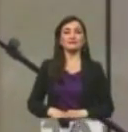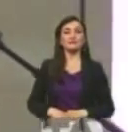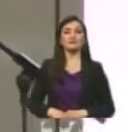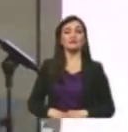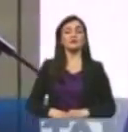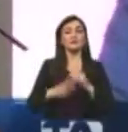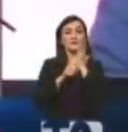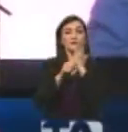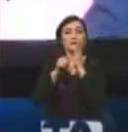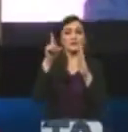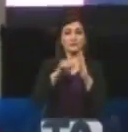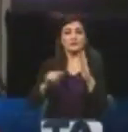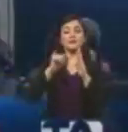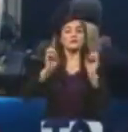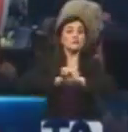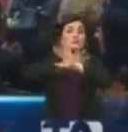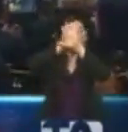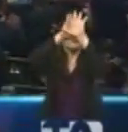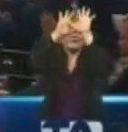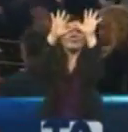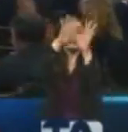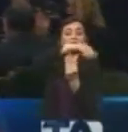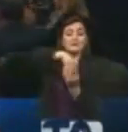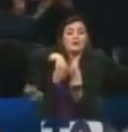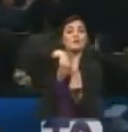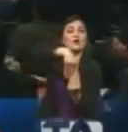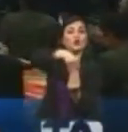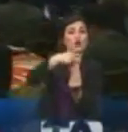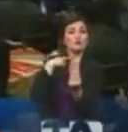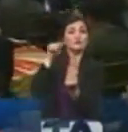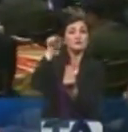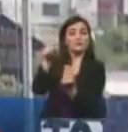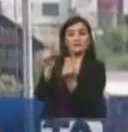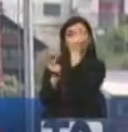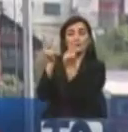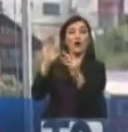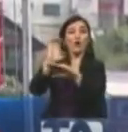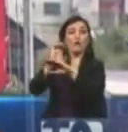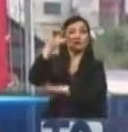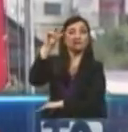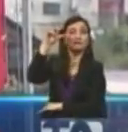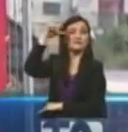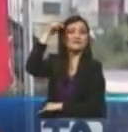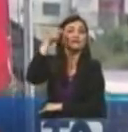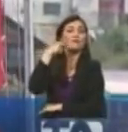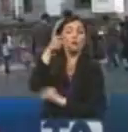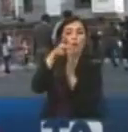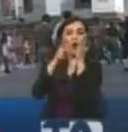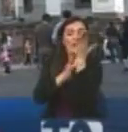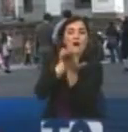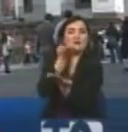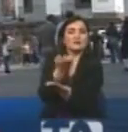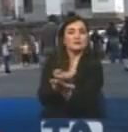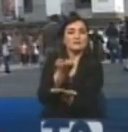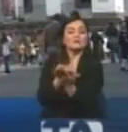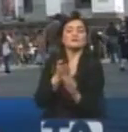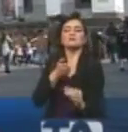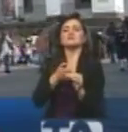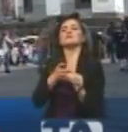El ministro de Finanzas fue claro con los inversionistas que visitan el Ecuador. El gobierno tiene un programa económico que